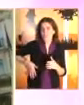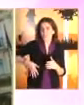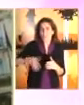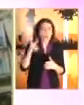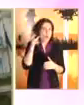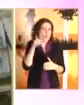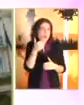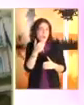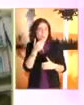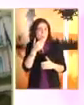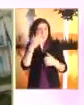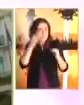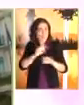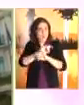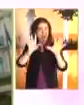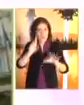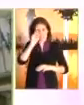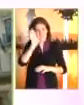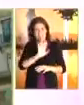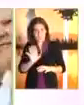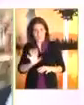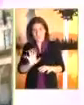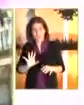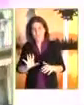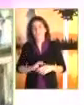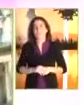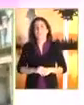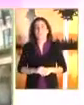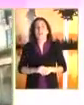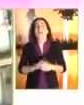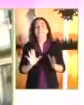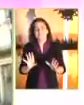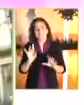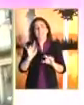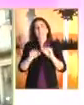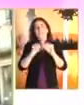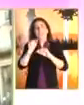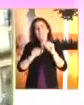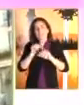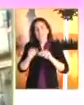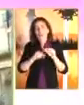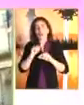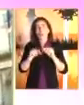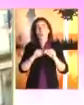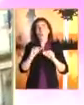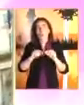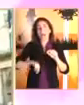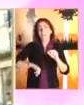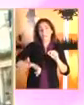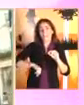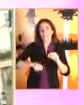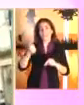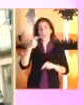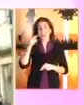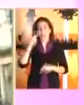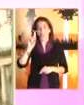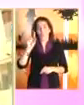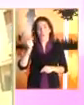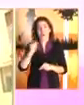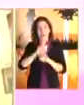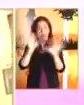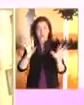oído y fíjate que he tenido 2 en mi casa. Pues es una infección de esa apendicitis aguda, claro, ya